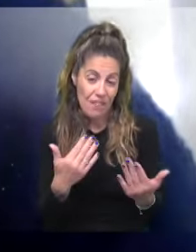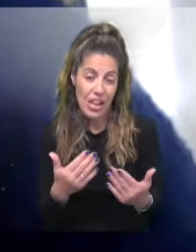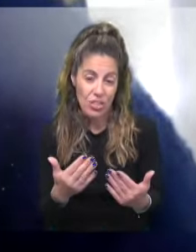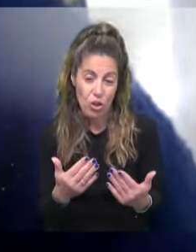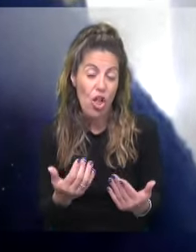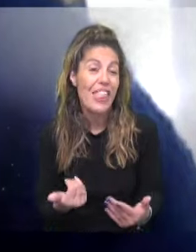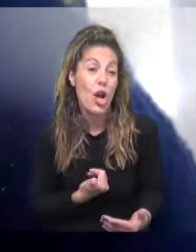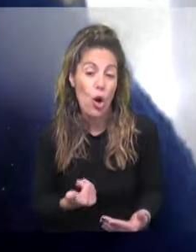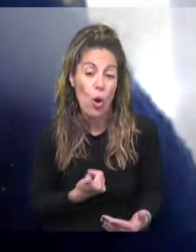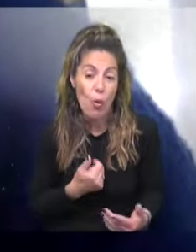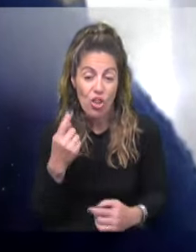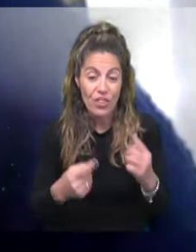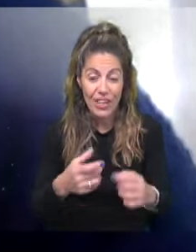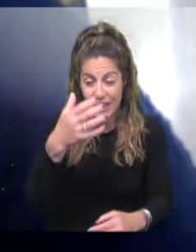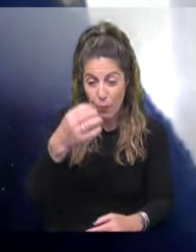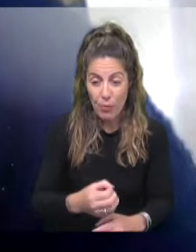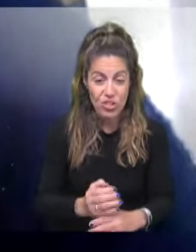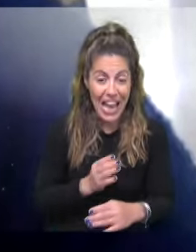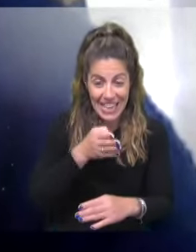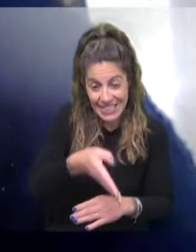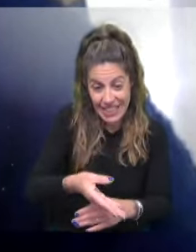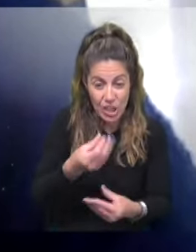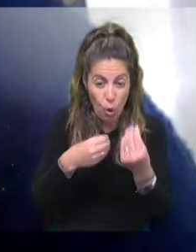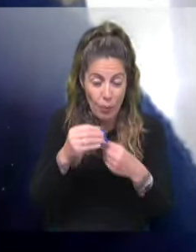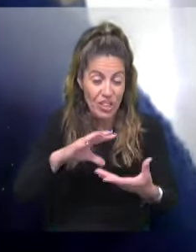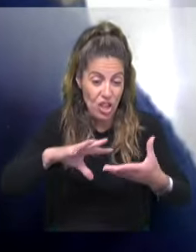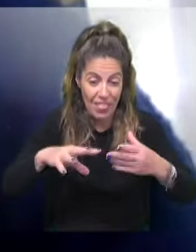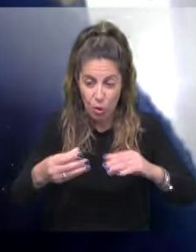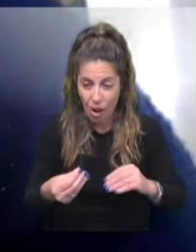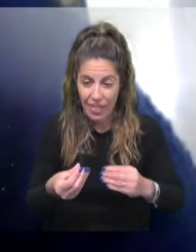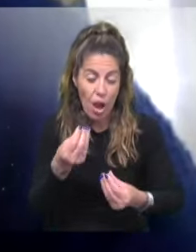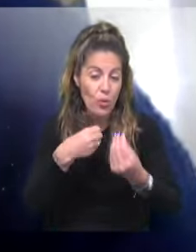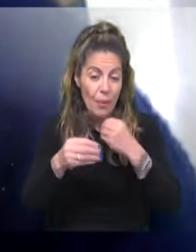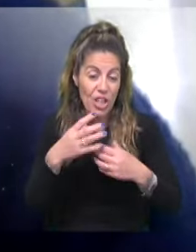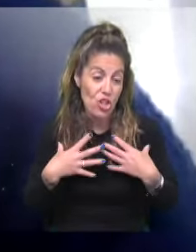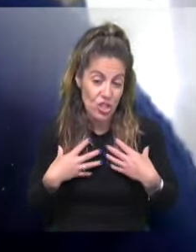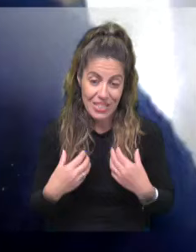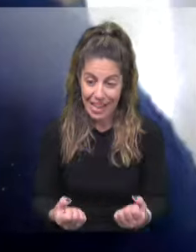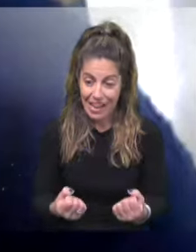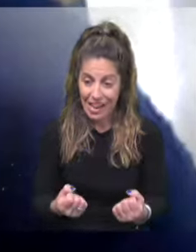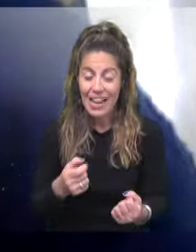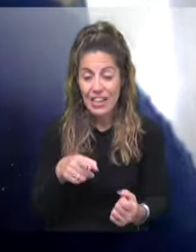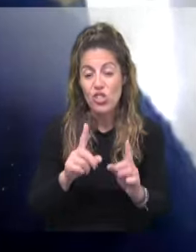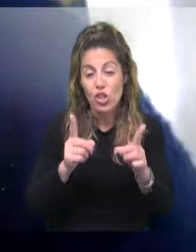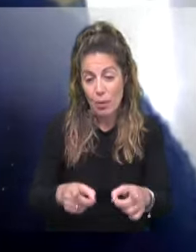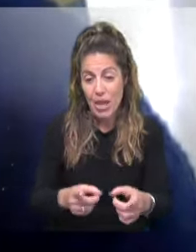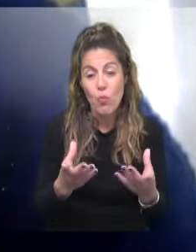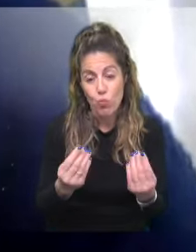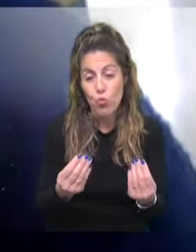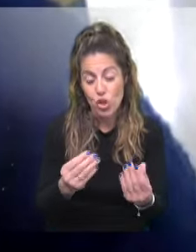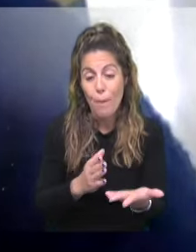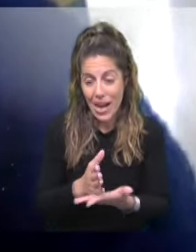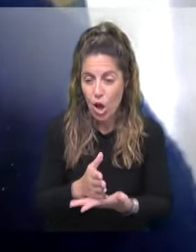de cómo los distintos pueblos acceden a una alimentación adecuada a una alimentación sana y creo que en eso también hay muchísimo para